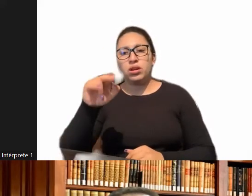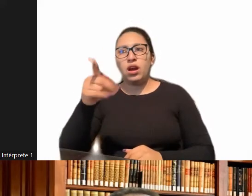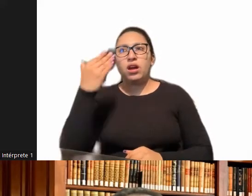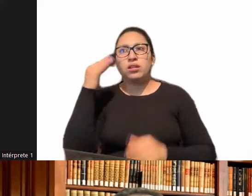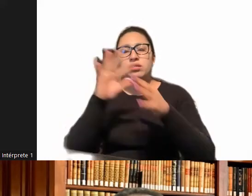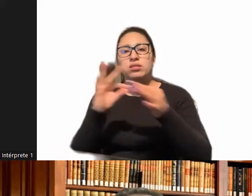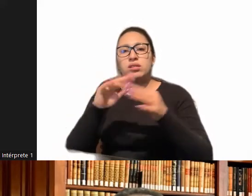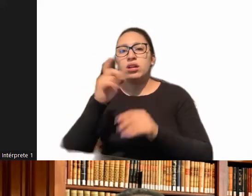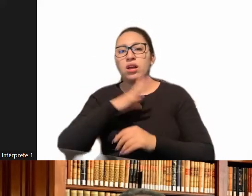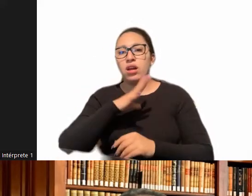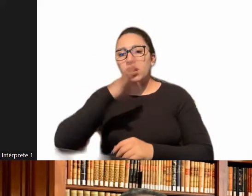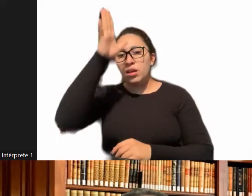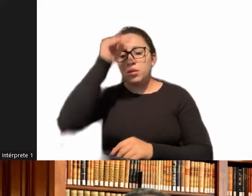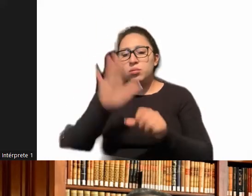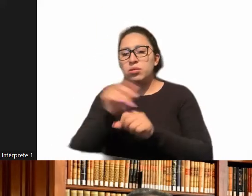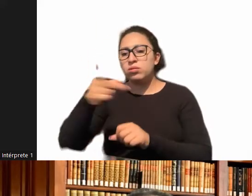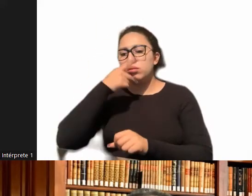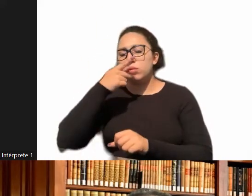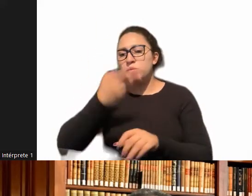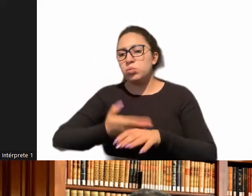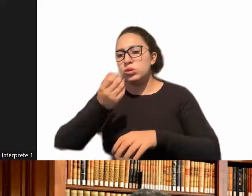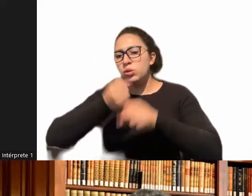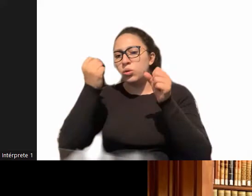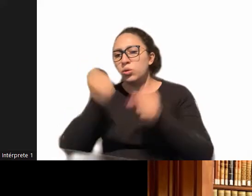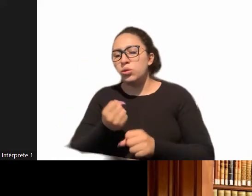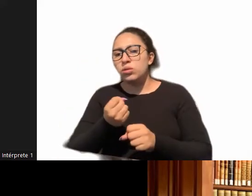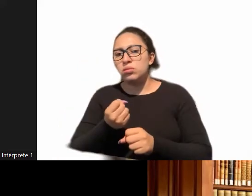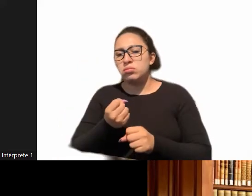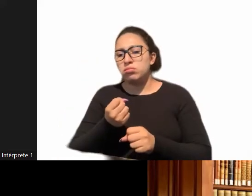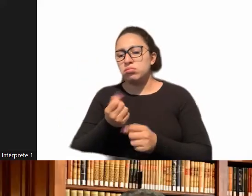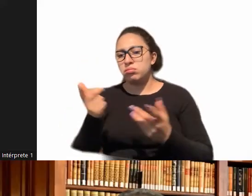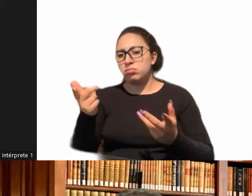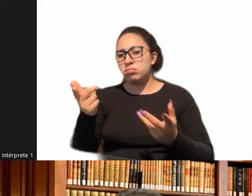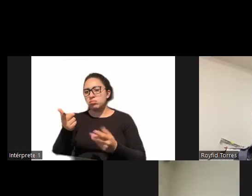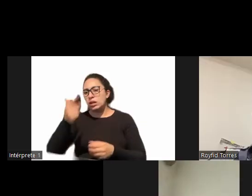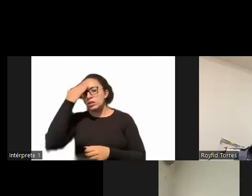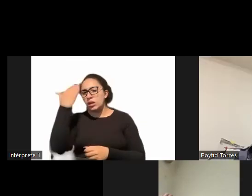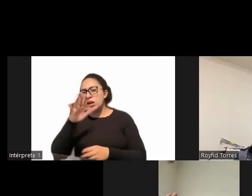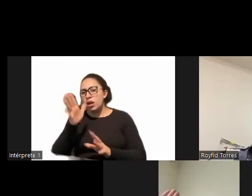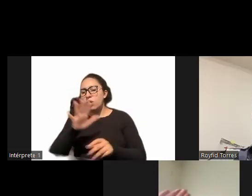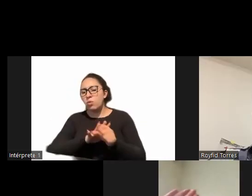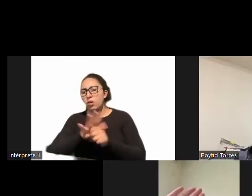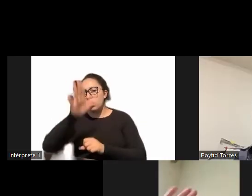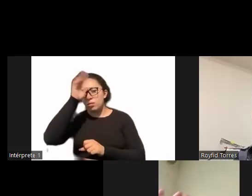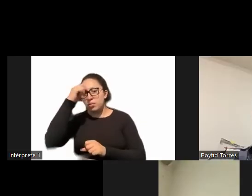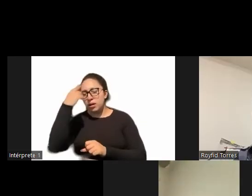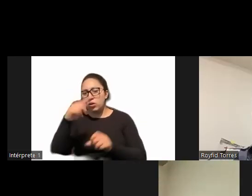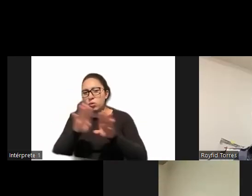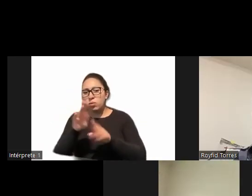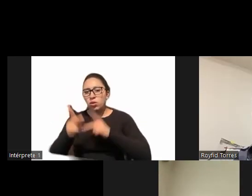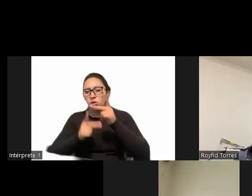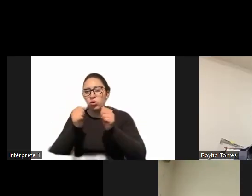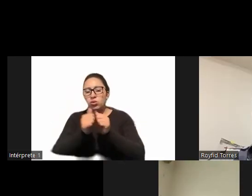específicamente, porque lo dijo con mucha seguridad. Pues supongo que se lo sabe de memoria o sabe cuál es el convenio para cómo referirnos a las personas